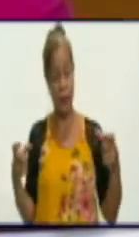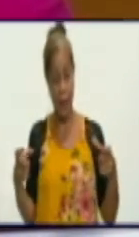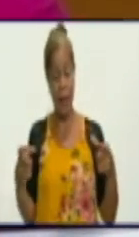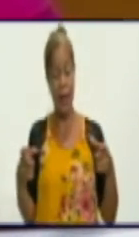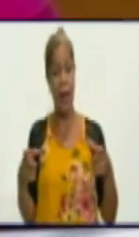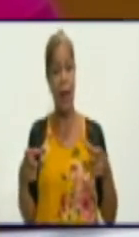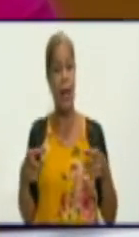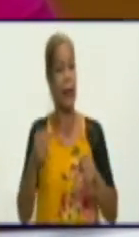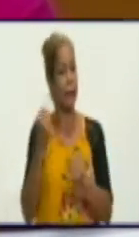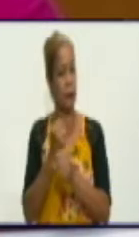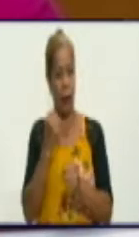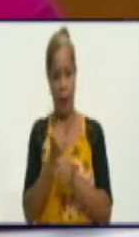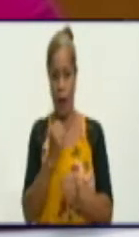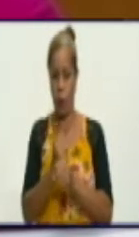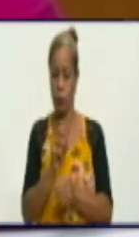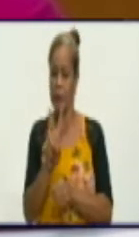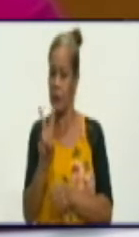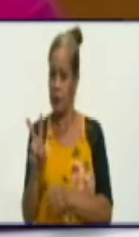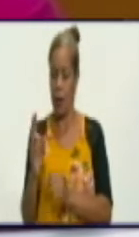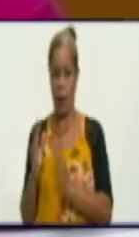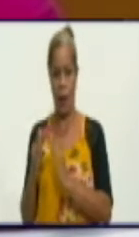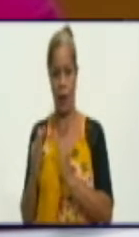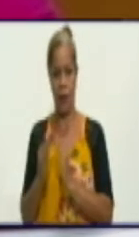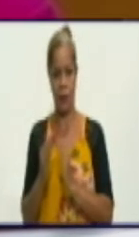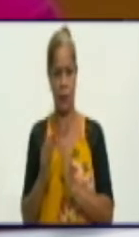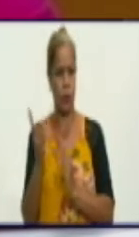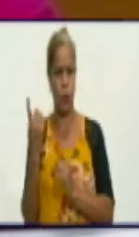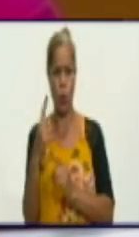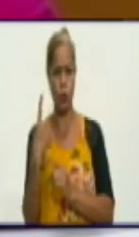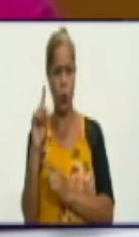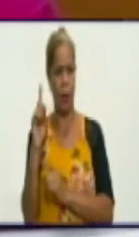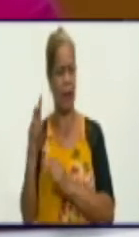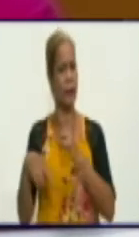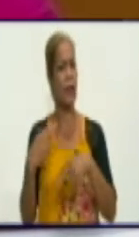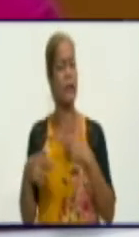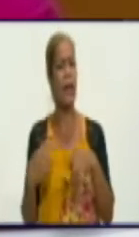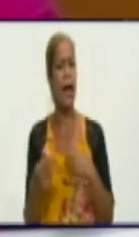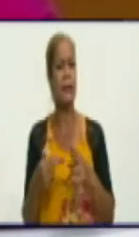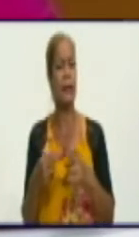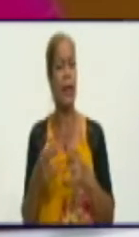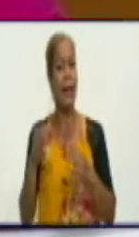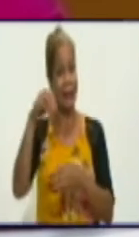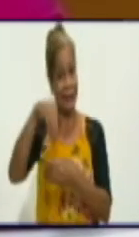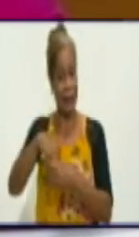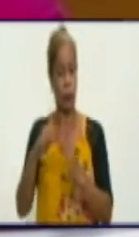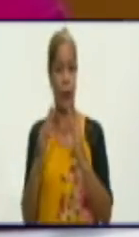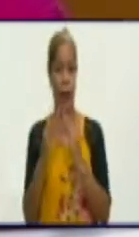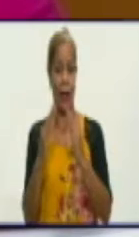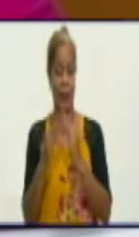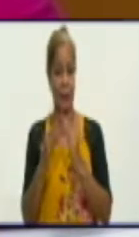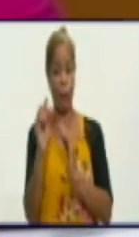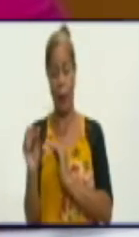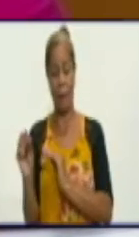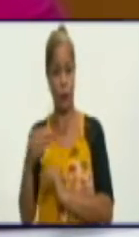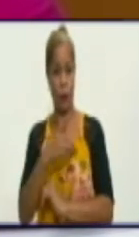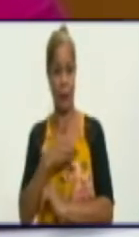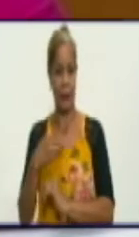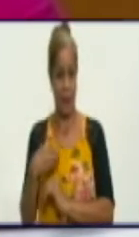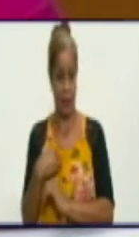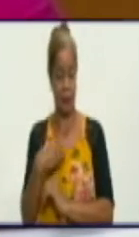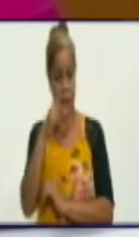pesquisa. Y cuando digo pesquisa, no me refiero solamente a la pesquisa que se hace en las viviendas por parte del personal de salud. Me refiero a